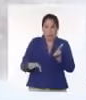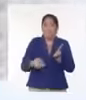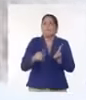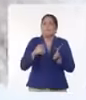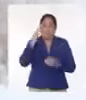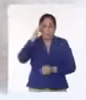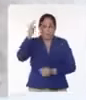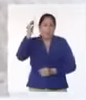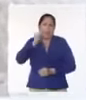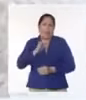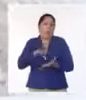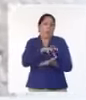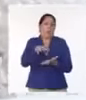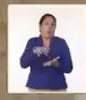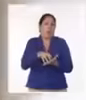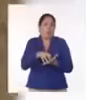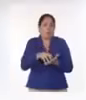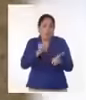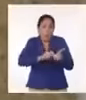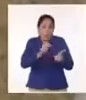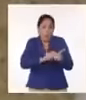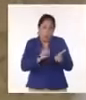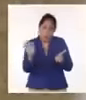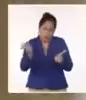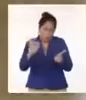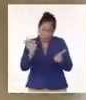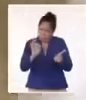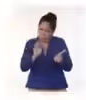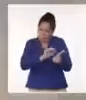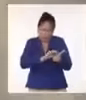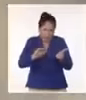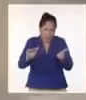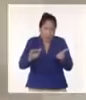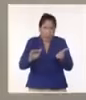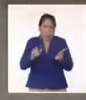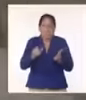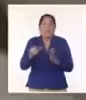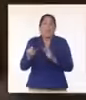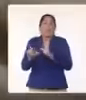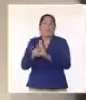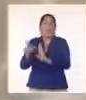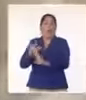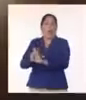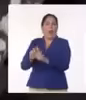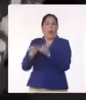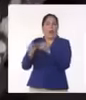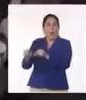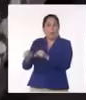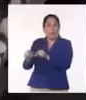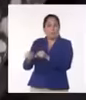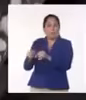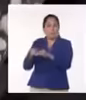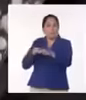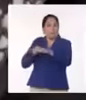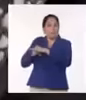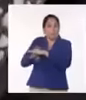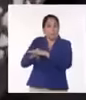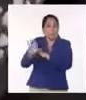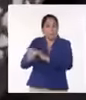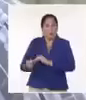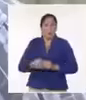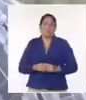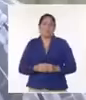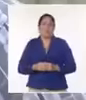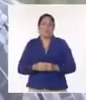autoridades judiciales, no eran las bodegas del territorio. Una red de mercados informales completan la ecuación en esta cadena de